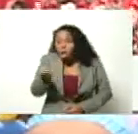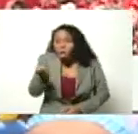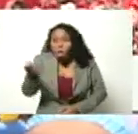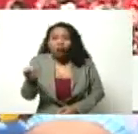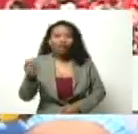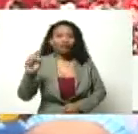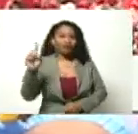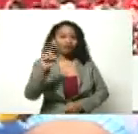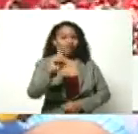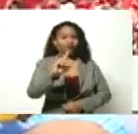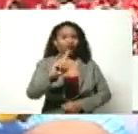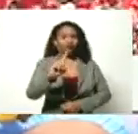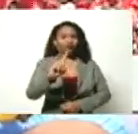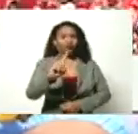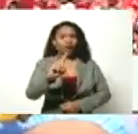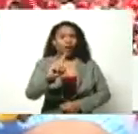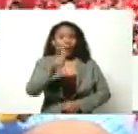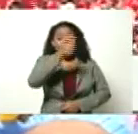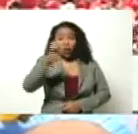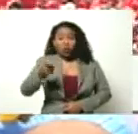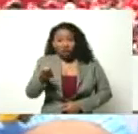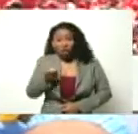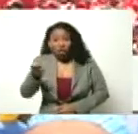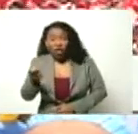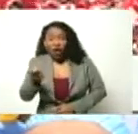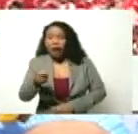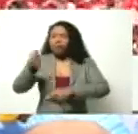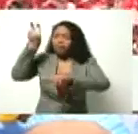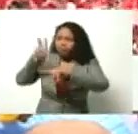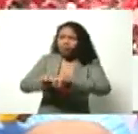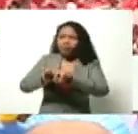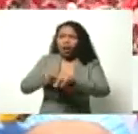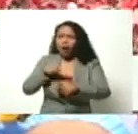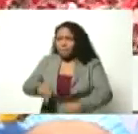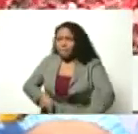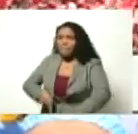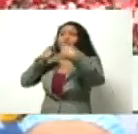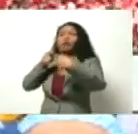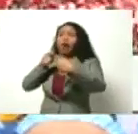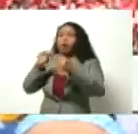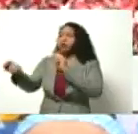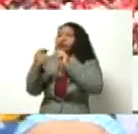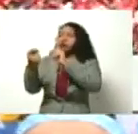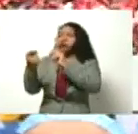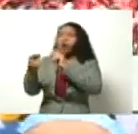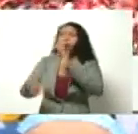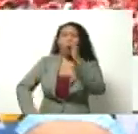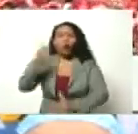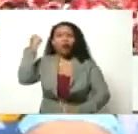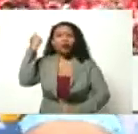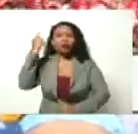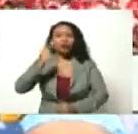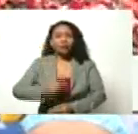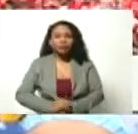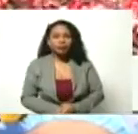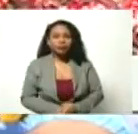impongan a los intrigantes hay que sentarlo y matar la culebra por la cabeza de una vez